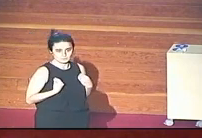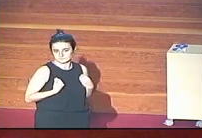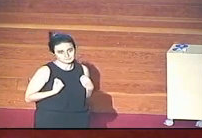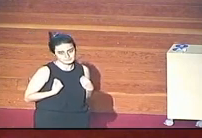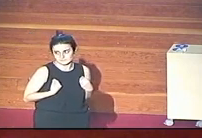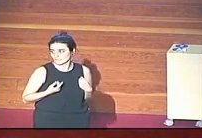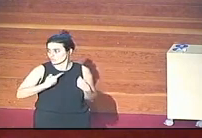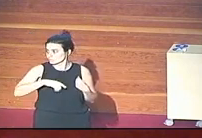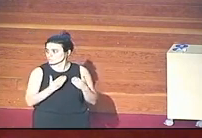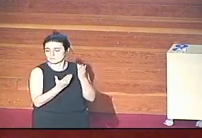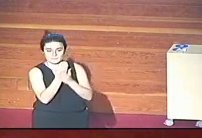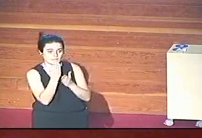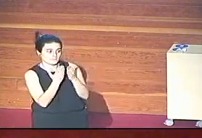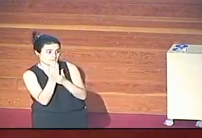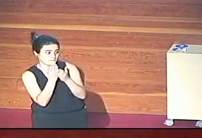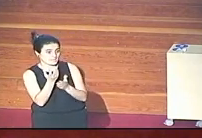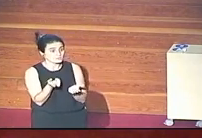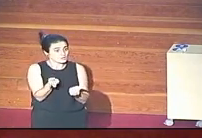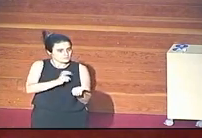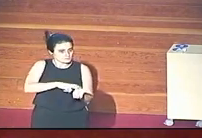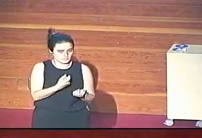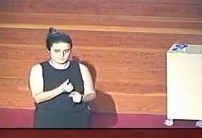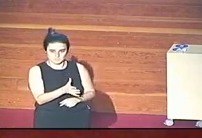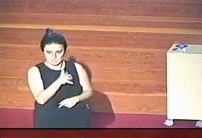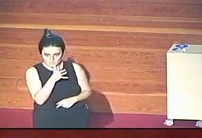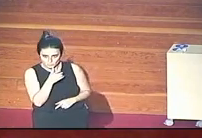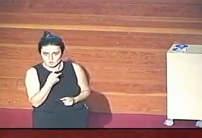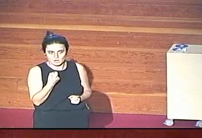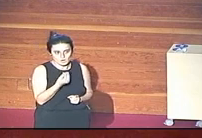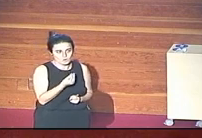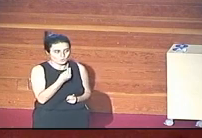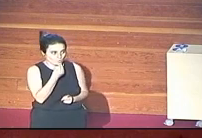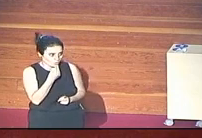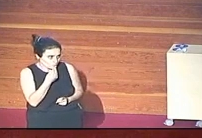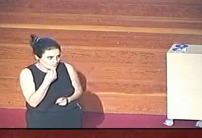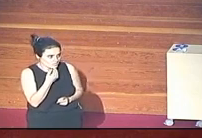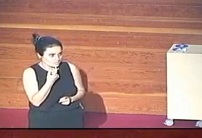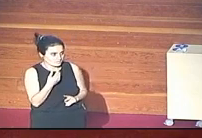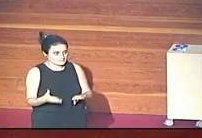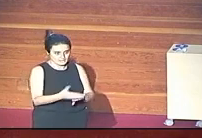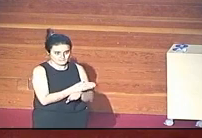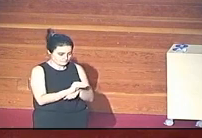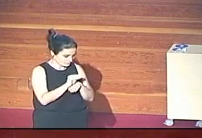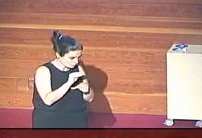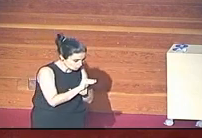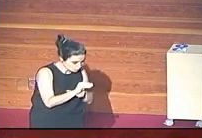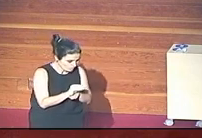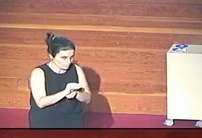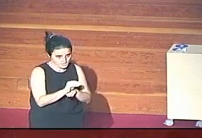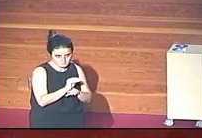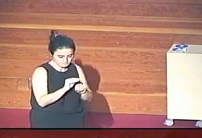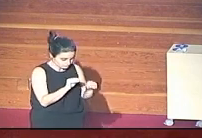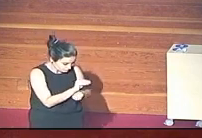levantamos necesitamos agua necesitamos unos alimentos que aunque tenía que ser cultivados en unas